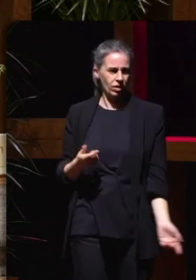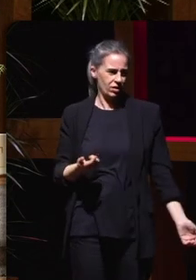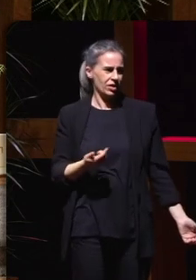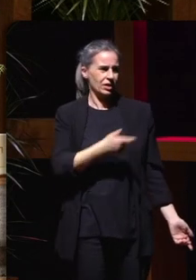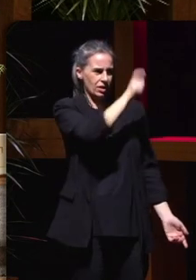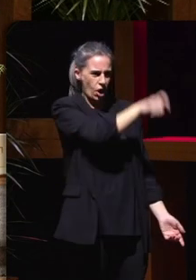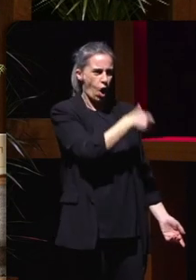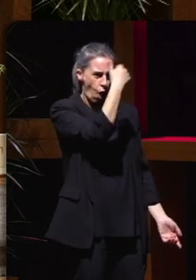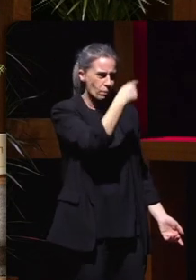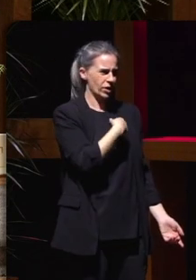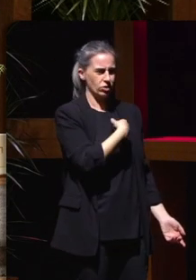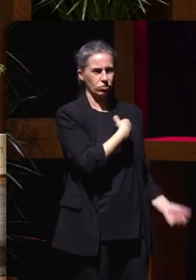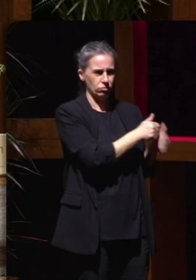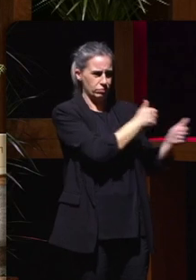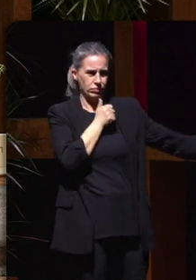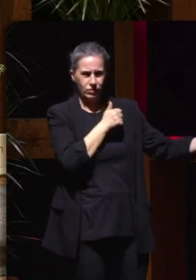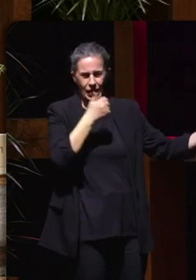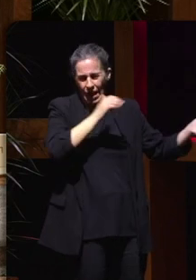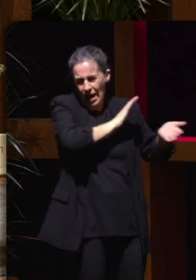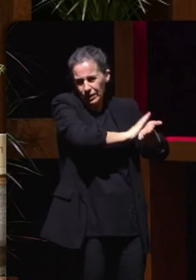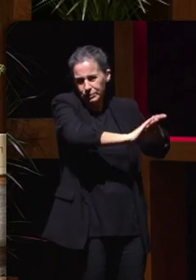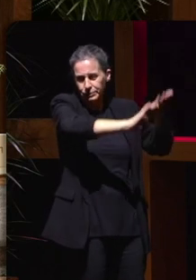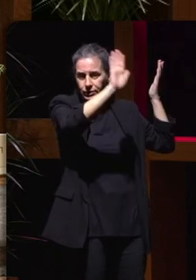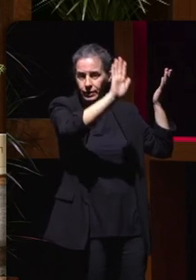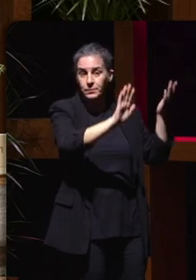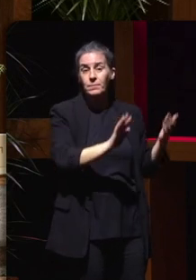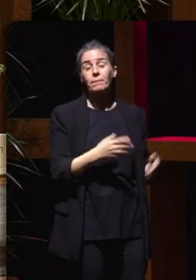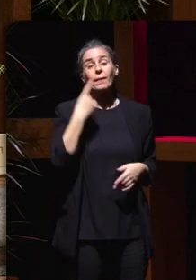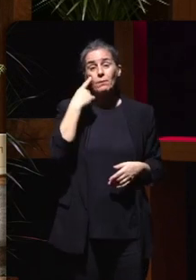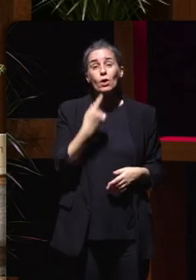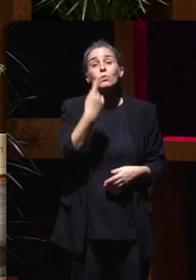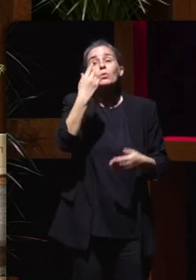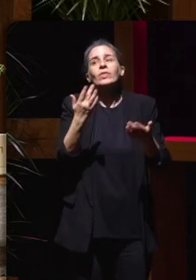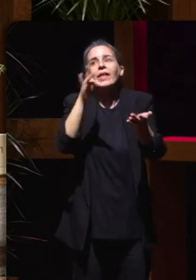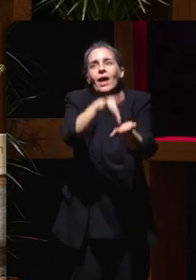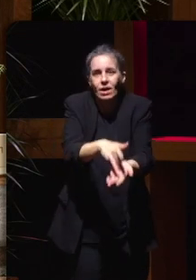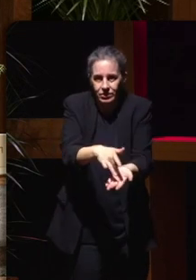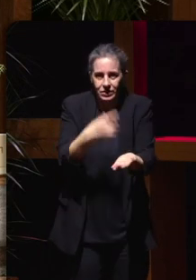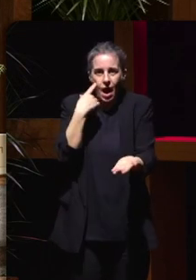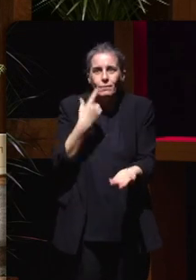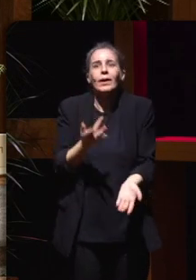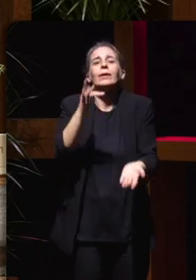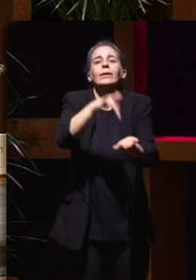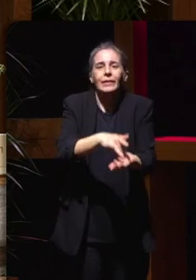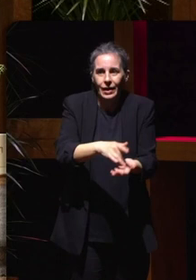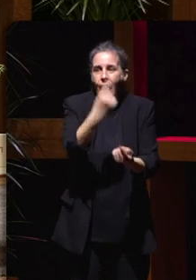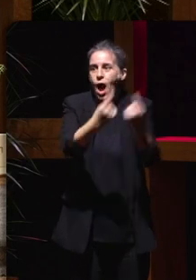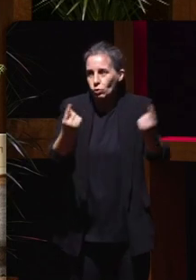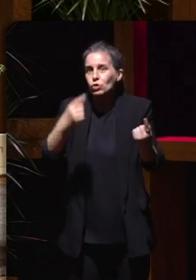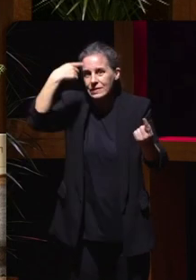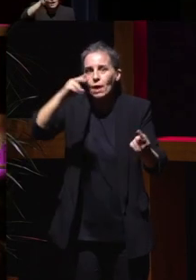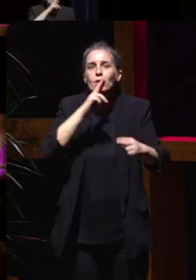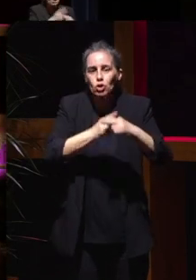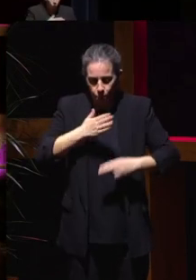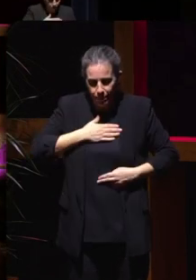Algún día alguien se verá cómo me llamo estuvo convencida igual de morta pero algún día alguien sabrá que un mechamo antia por